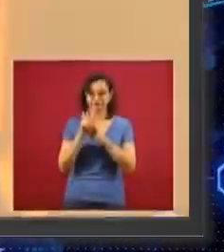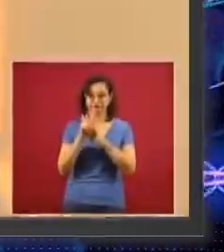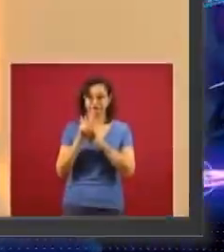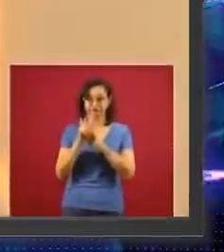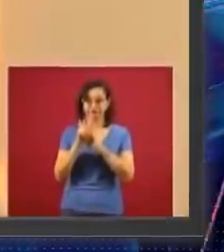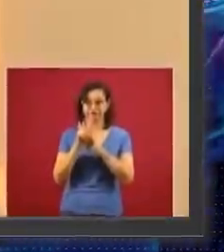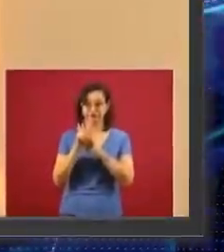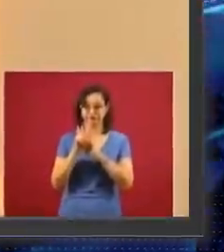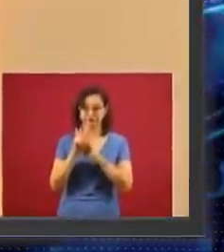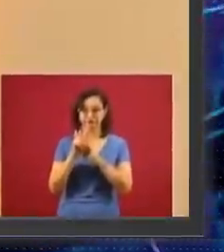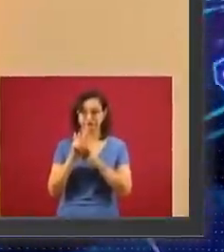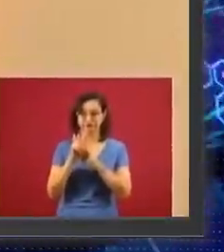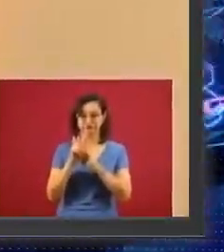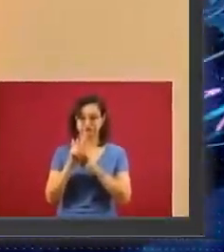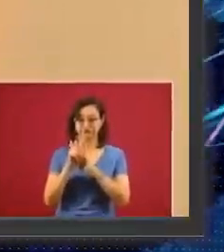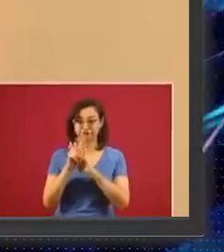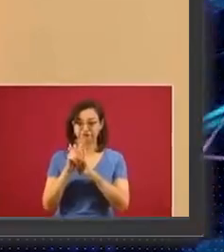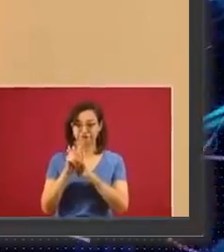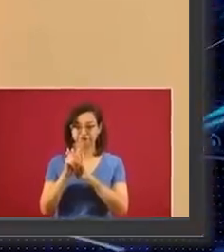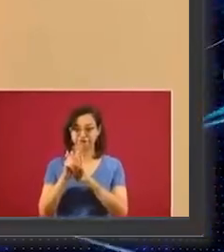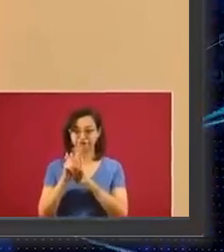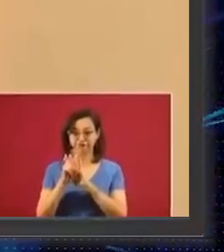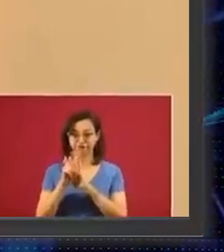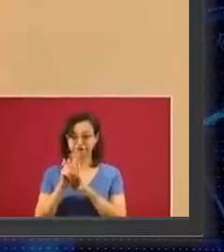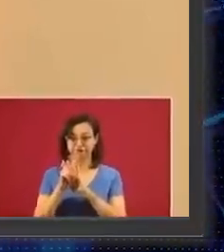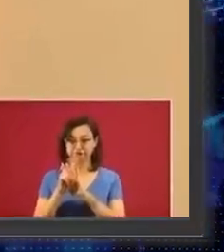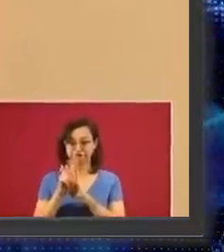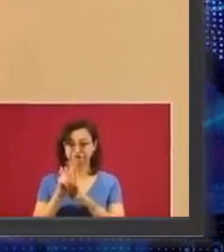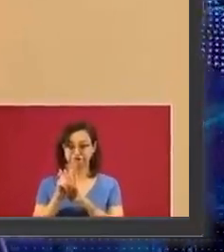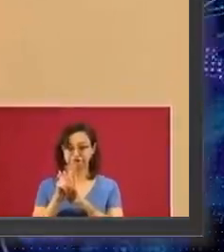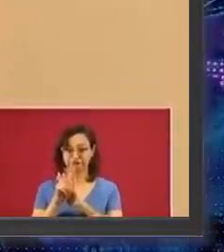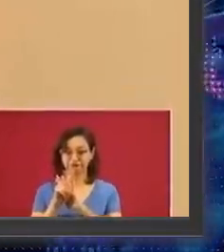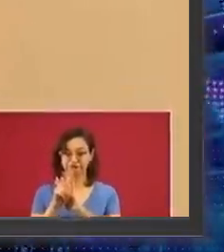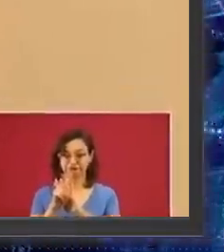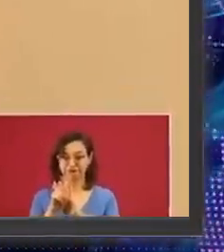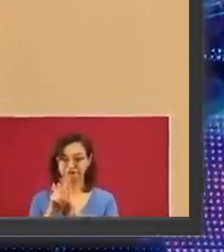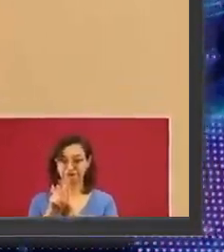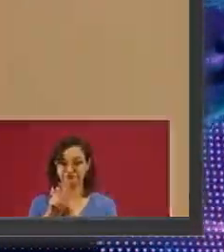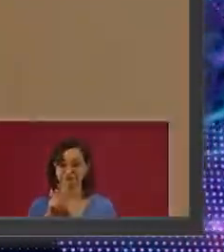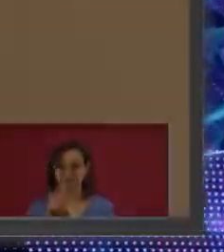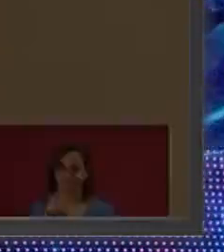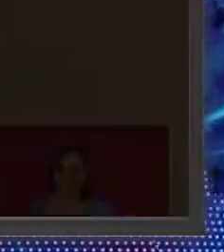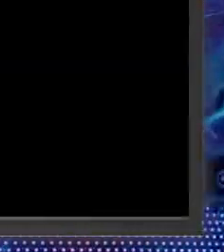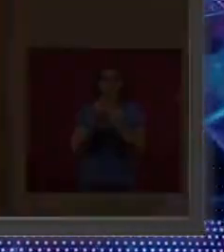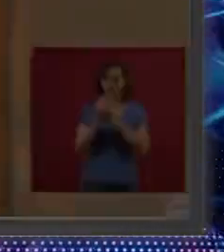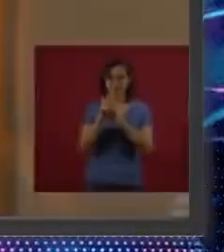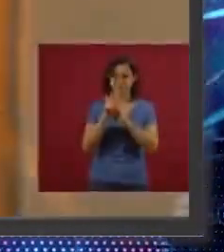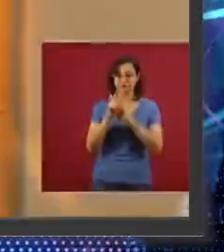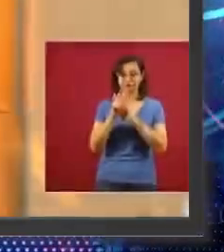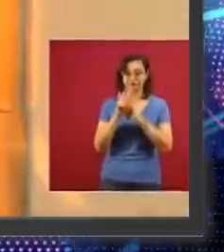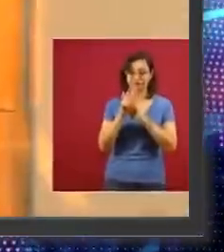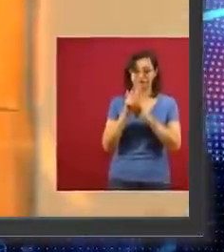López-Gatell dijo que por el momento tienen que interrumpir algunos servicios médicos, pero aseguró que en cuanto puedan quitar las medidas de